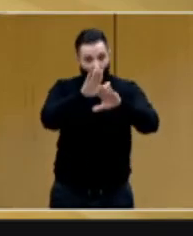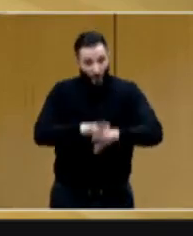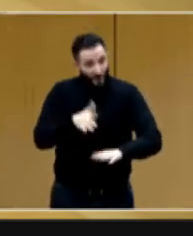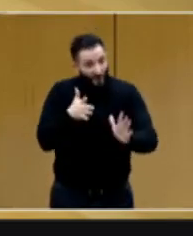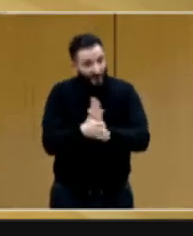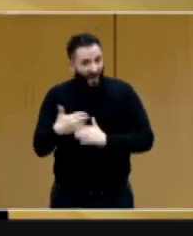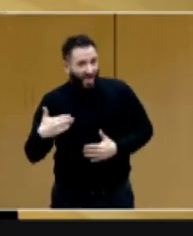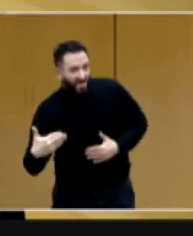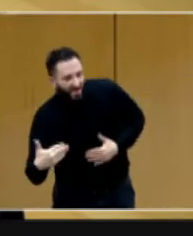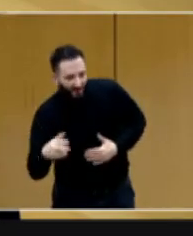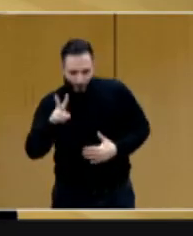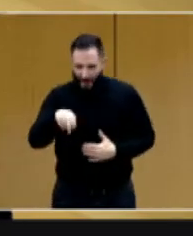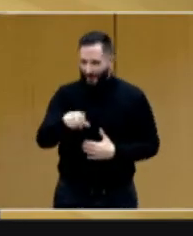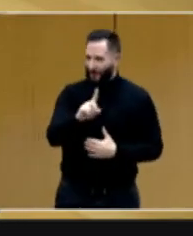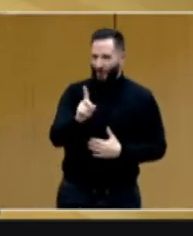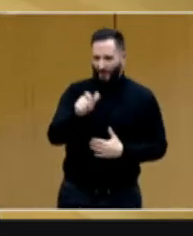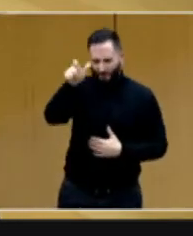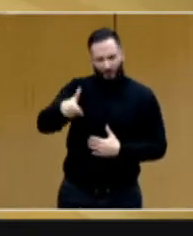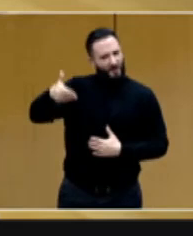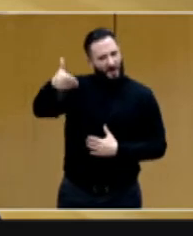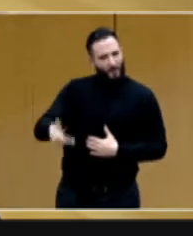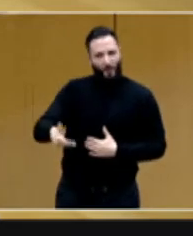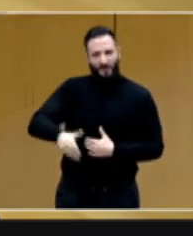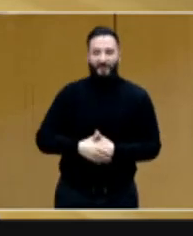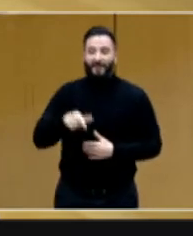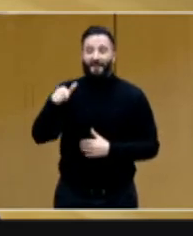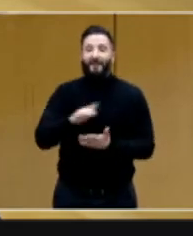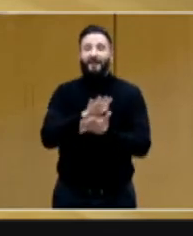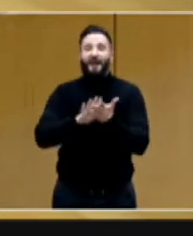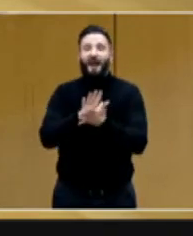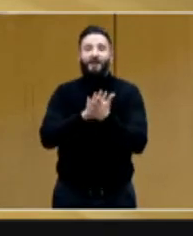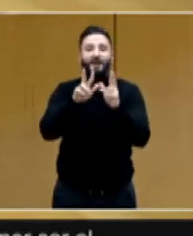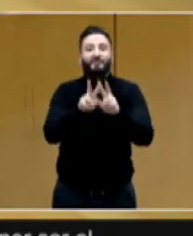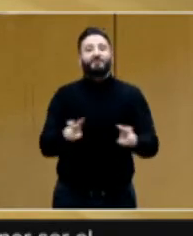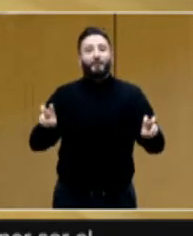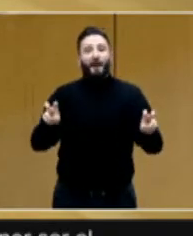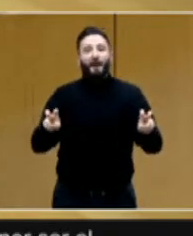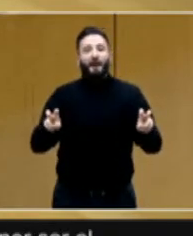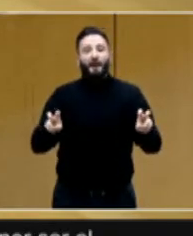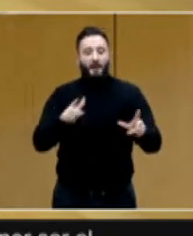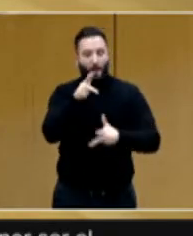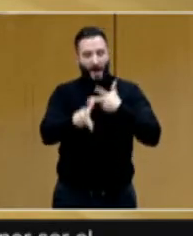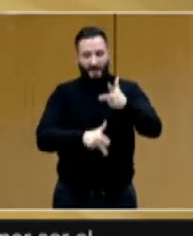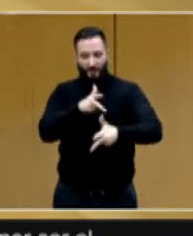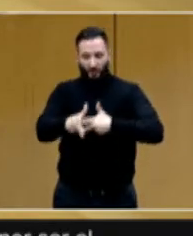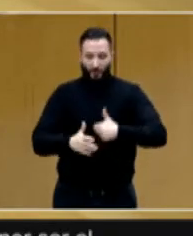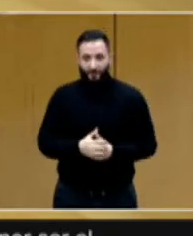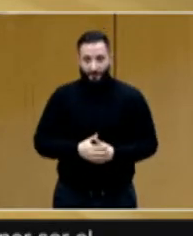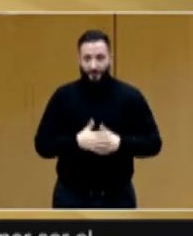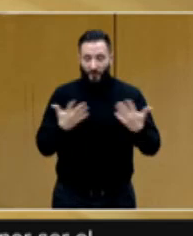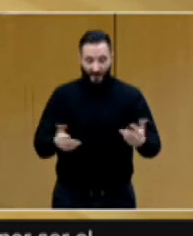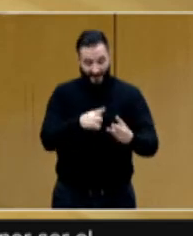dicen los ingleses Así que nos va a hablar en relación con el país Vasco Bueno pues muy bien tres preguntas